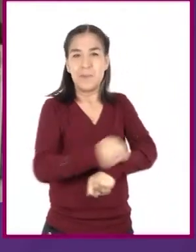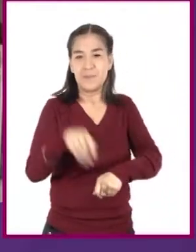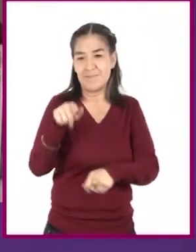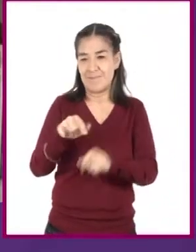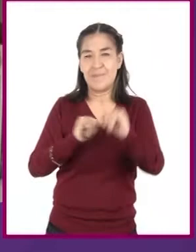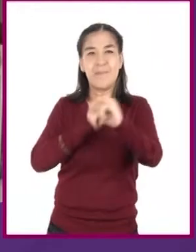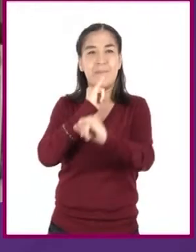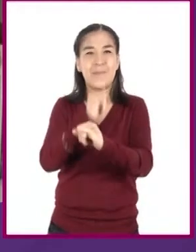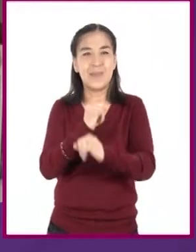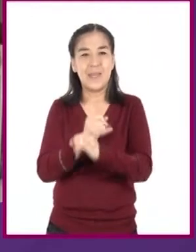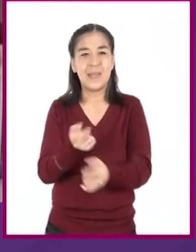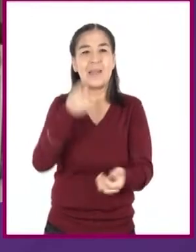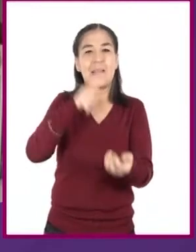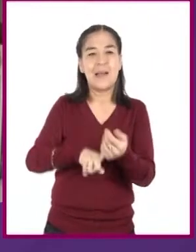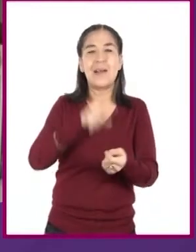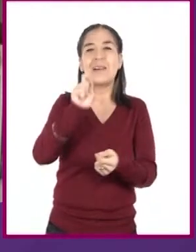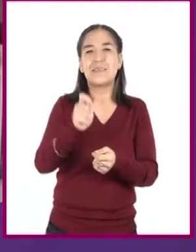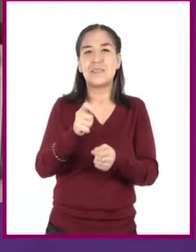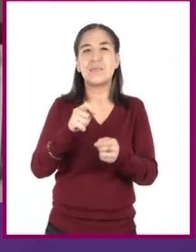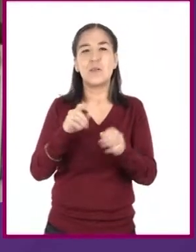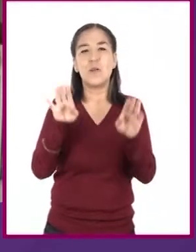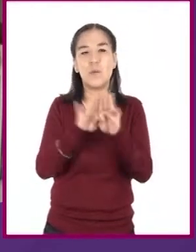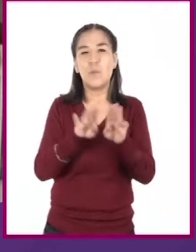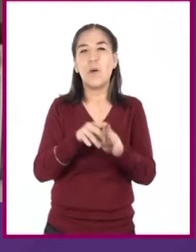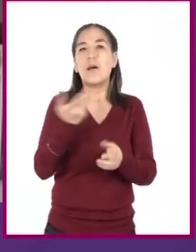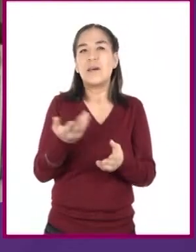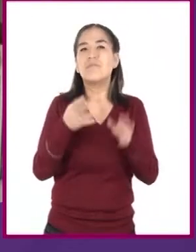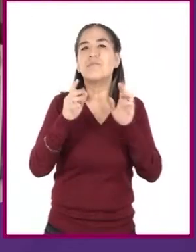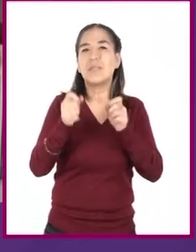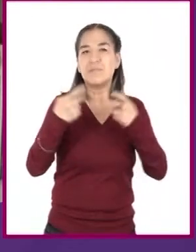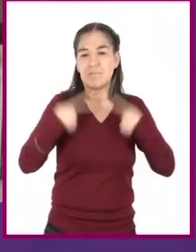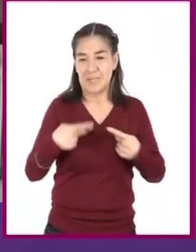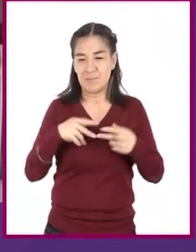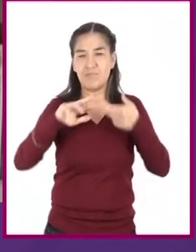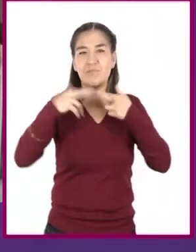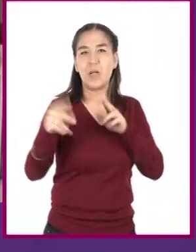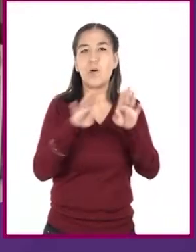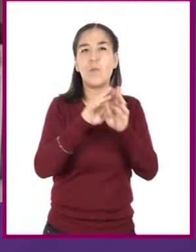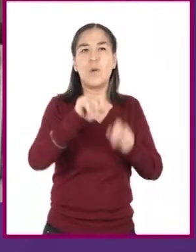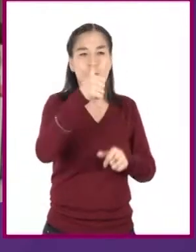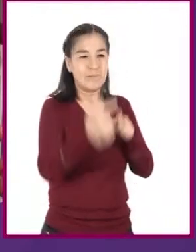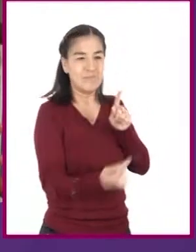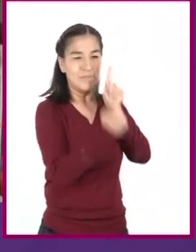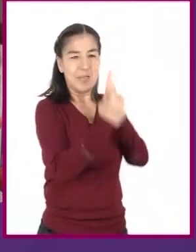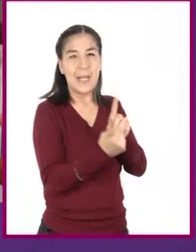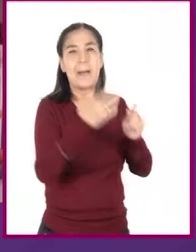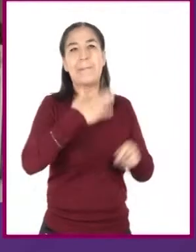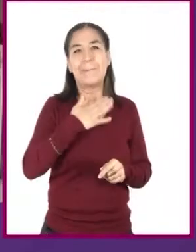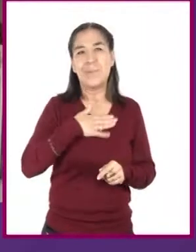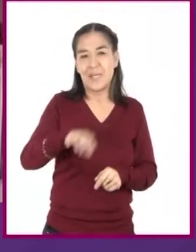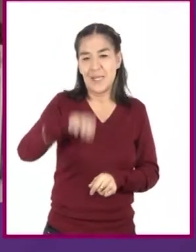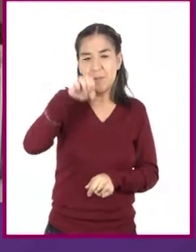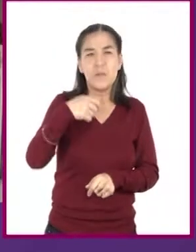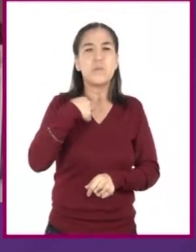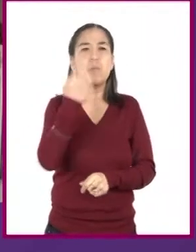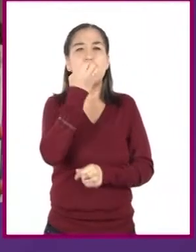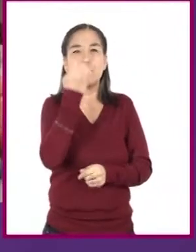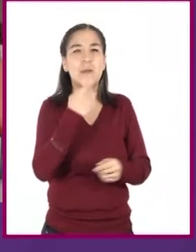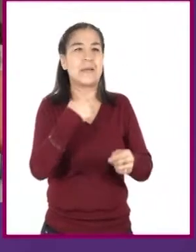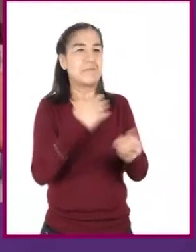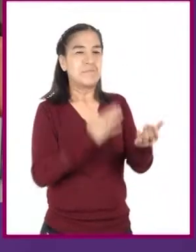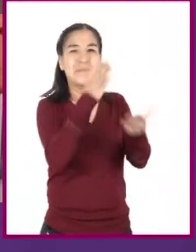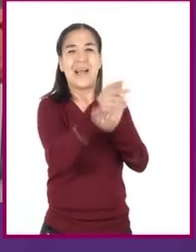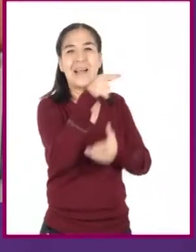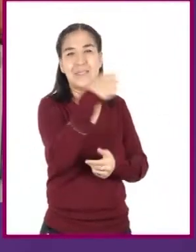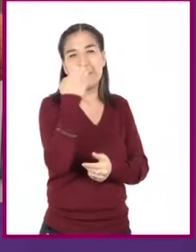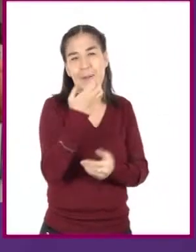analógicas, es decir, las que tenemos persona a persona, mi edad, el lugar en el que vivo, la escuela en la cual estudio, por